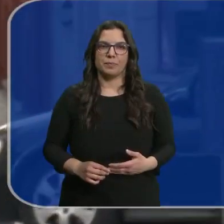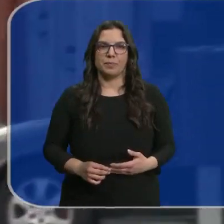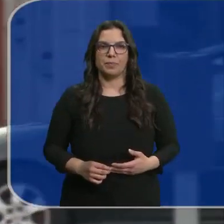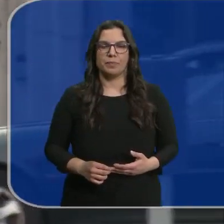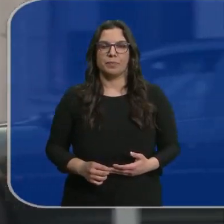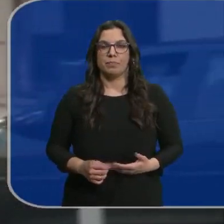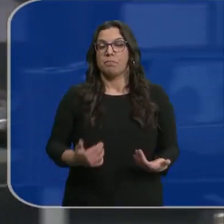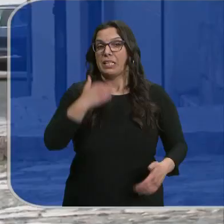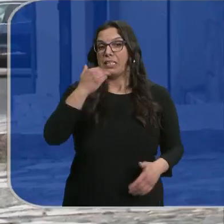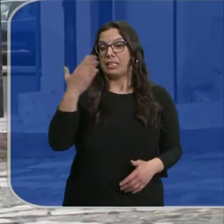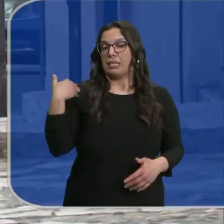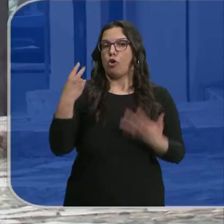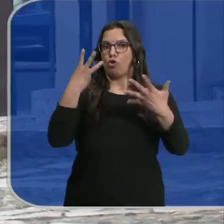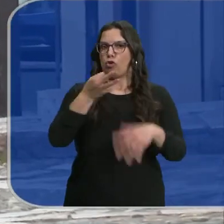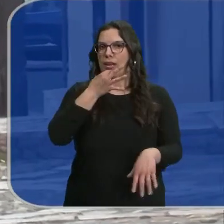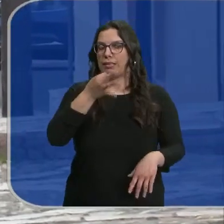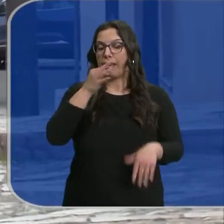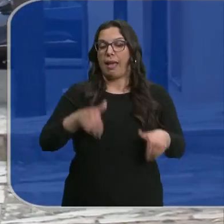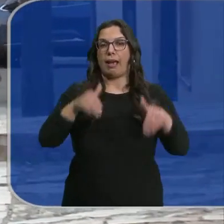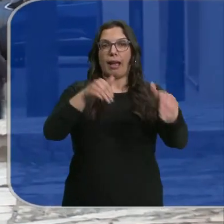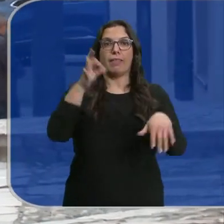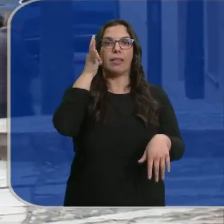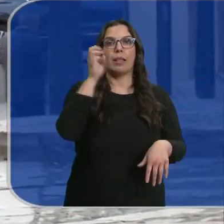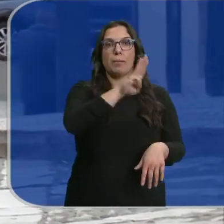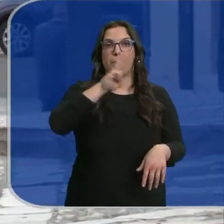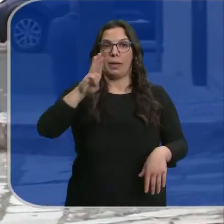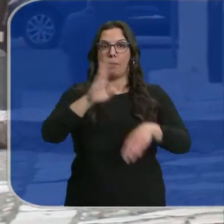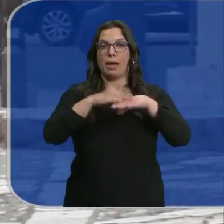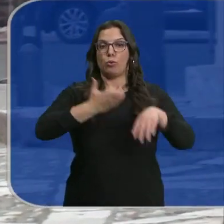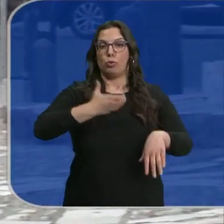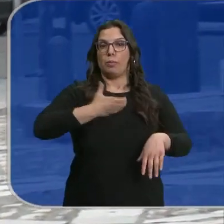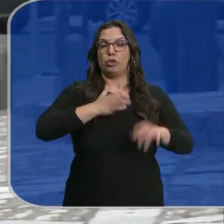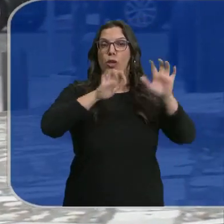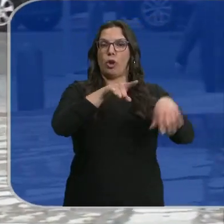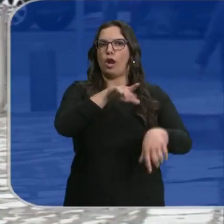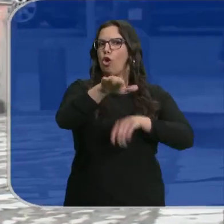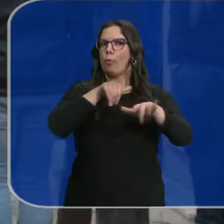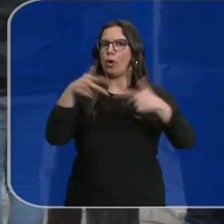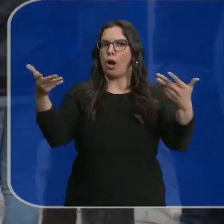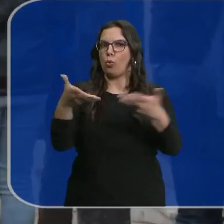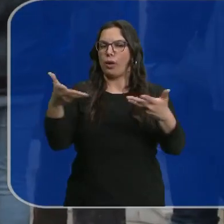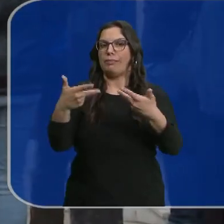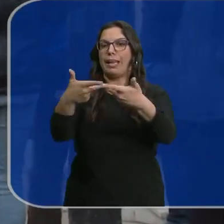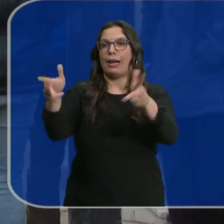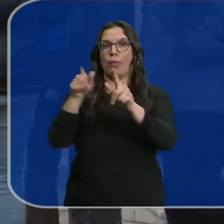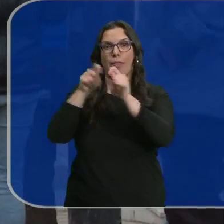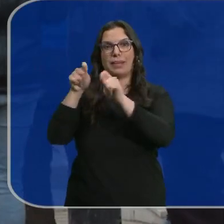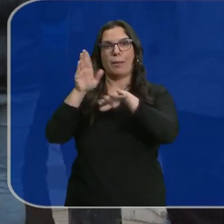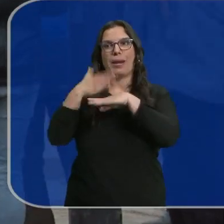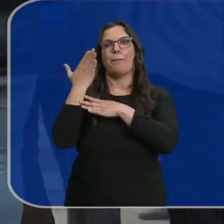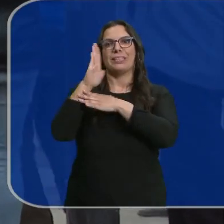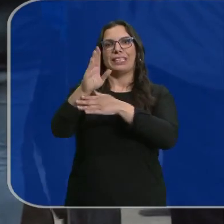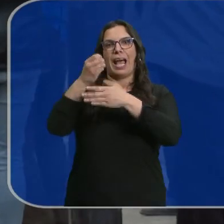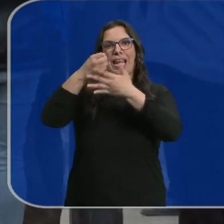Cerca de las ocho de la tarde, la candidata del PP al Ayuntamiento de León convocaba de forma urgente a los medios para presentar la